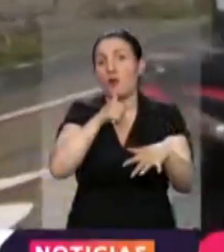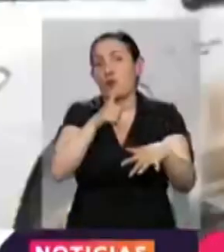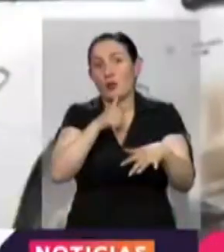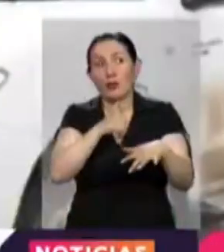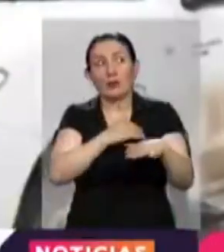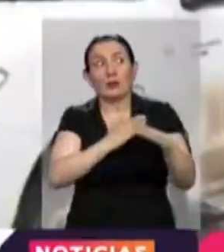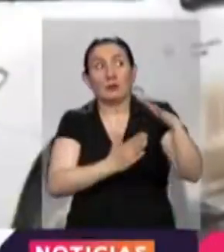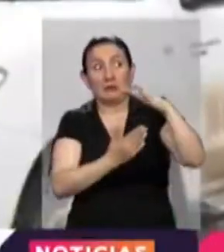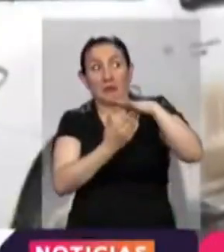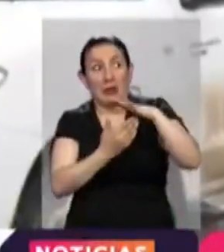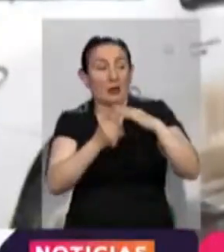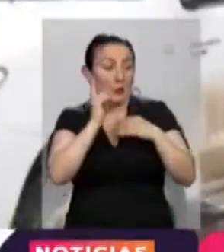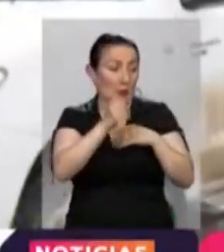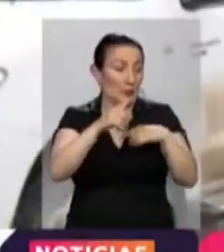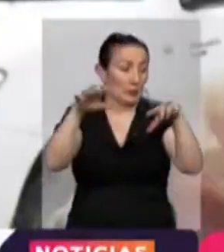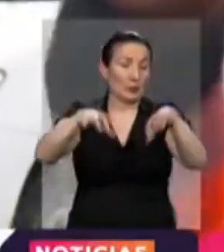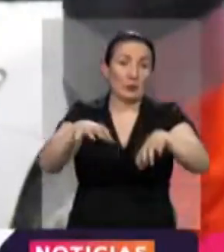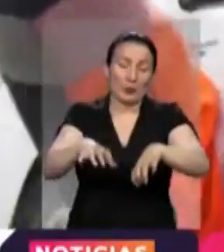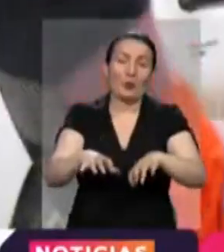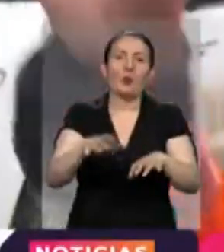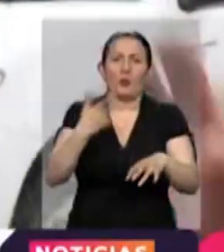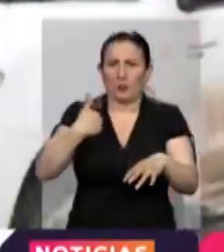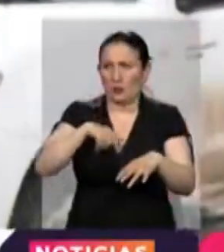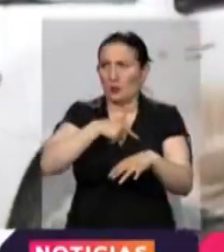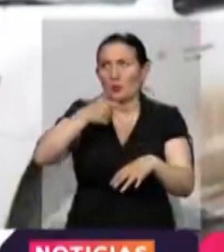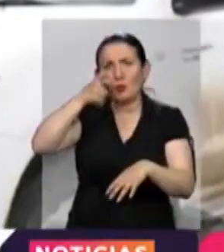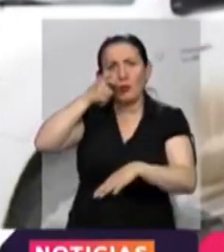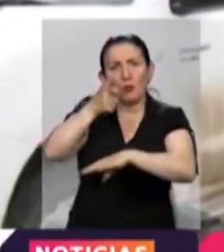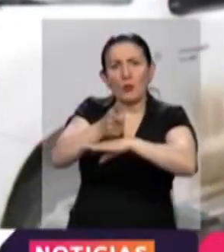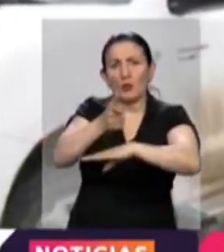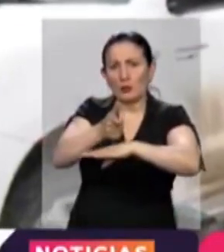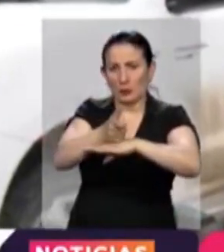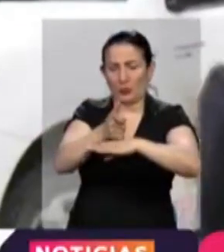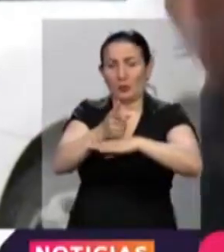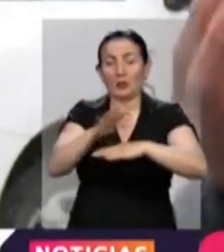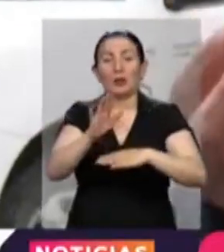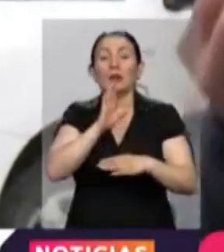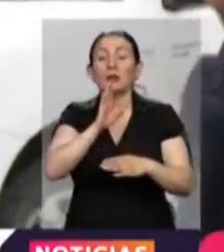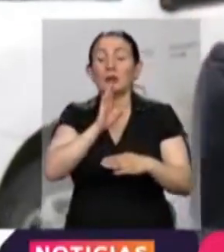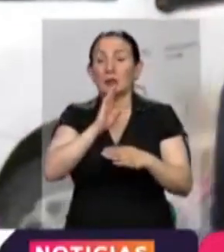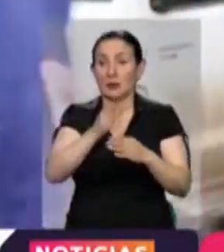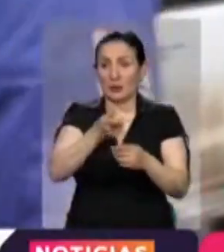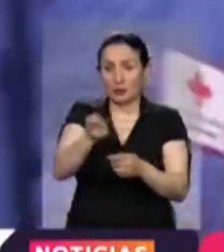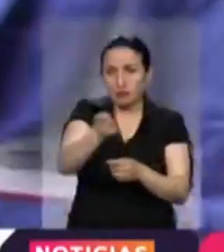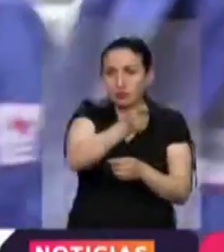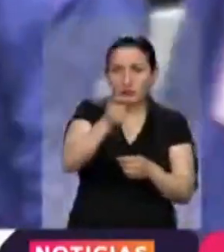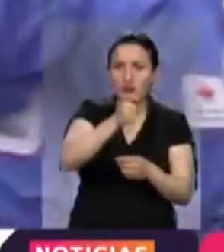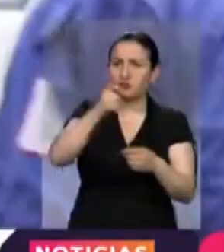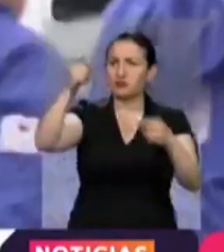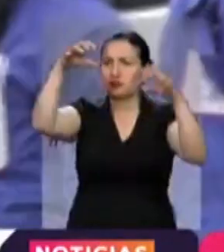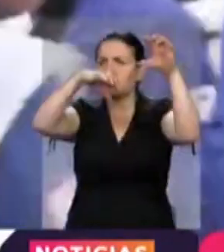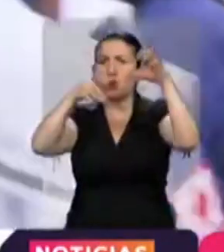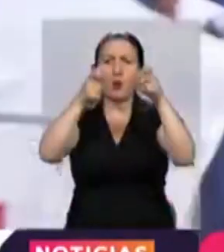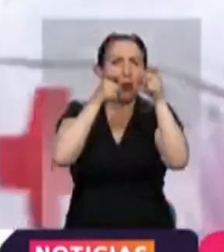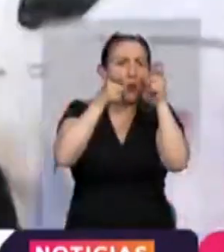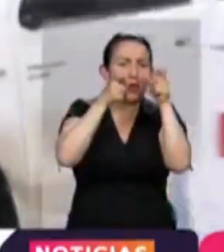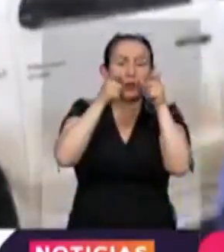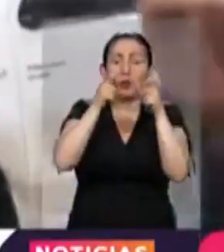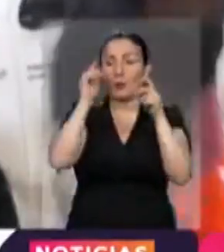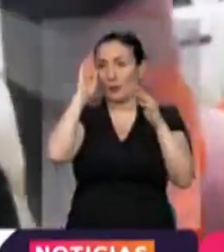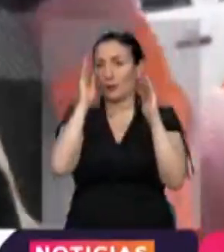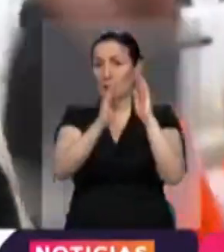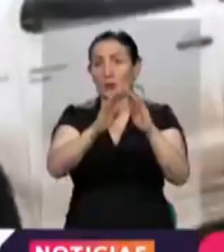suspensión de operaciones pese a la lluvia porque tenemos el monitoreo con los pluviómetros y observación directa